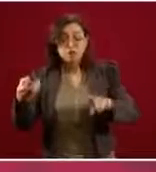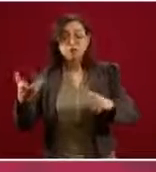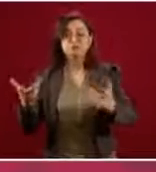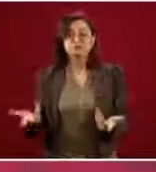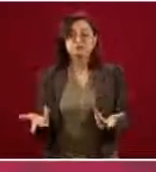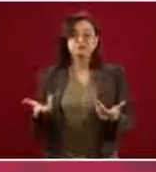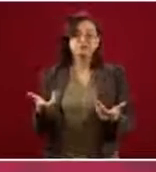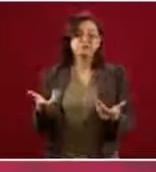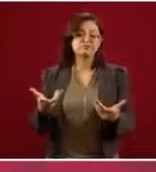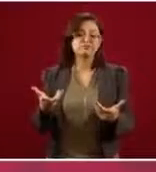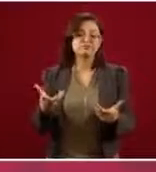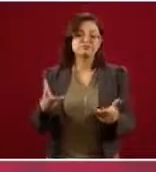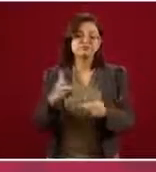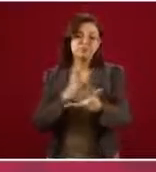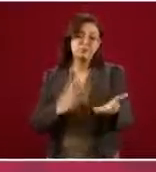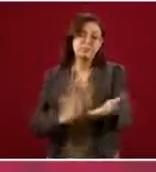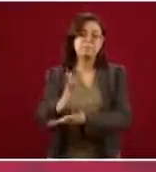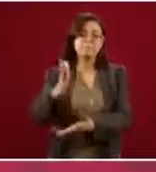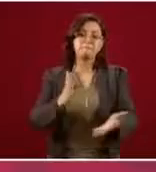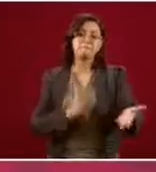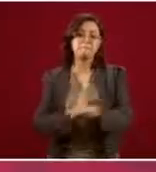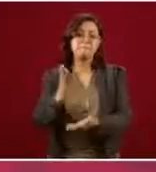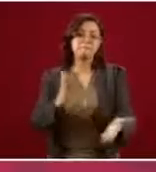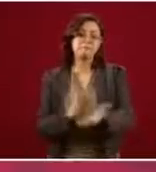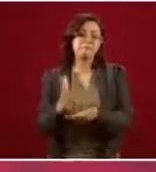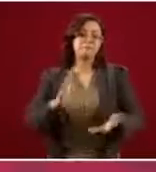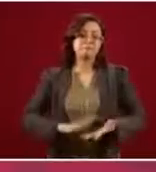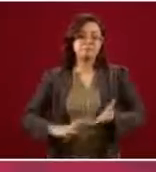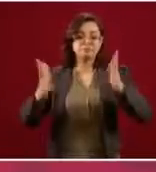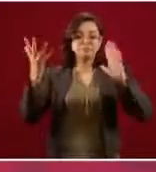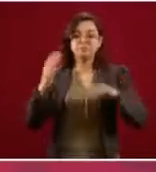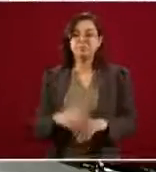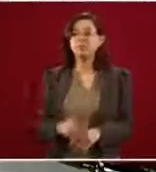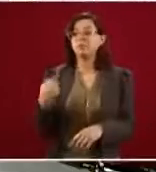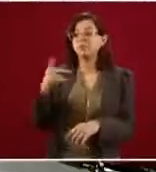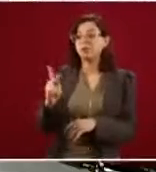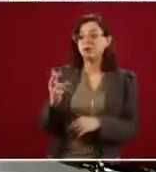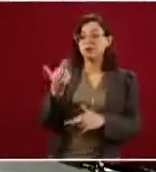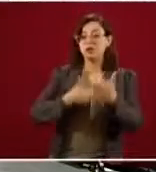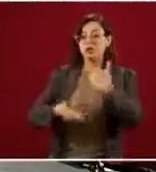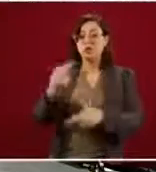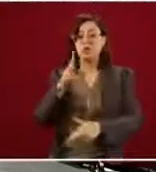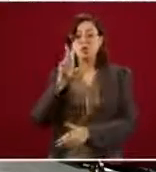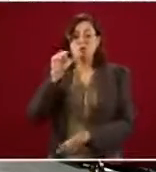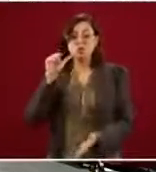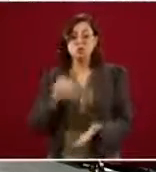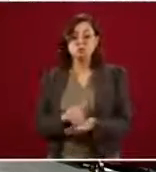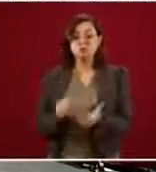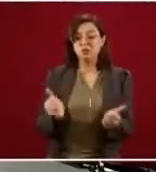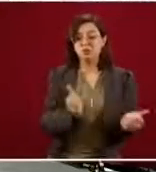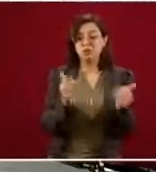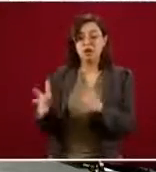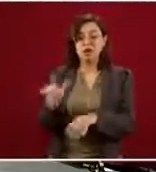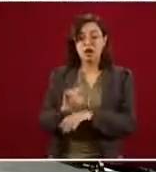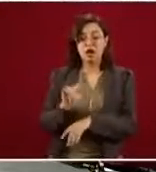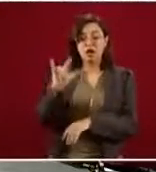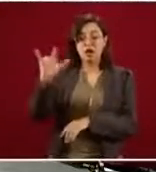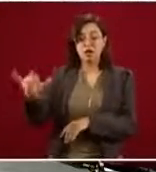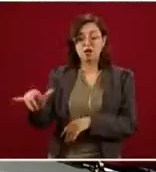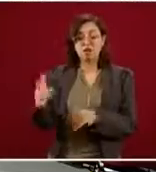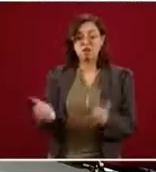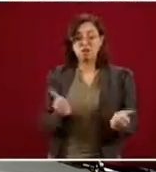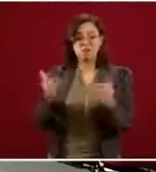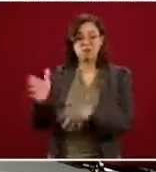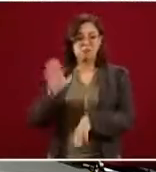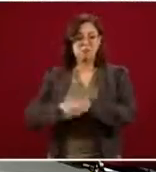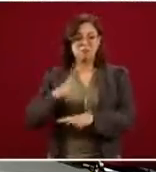se introducen al territorio. Pero se han regresado a más de 2.000 centroamericanos vía aérea. Por eso le digo por costos. Por Es